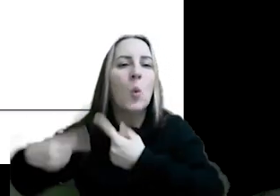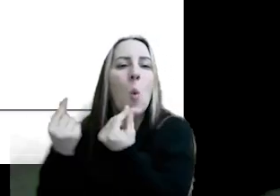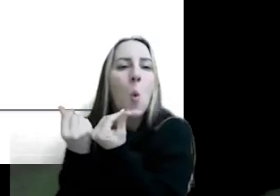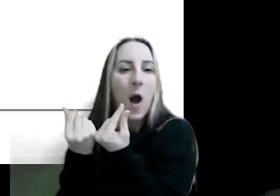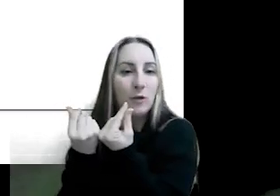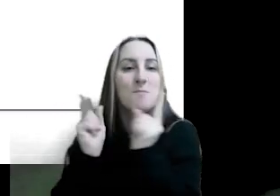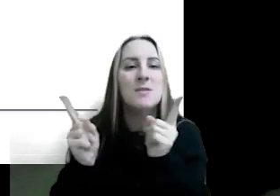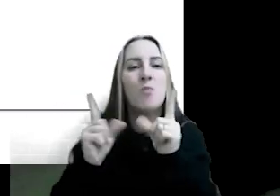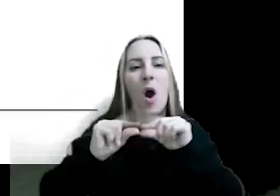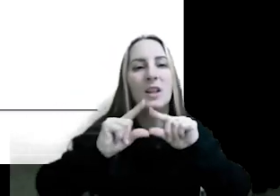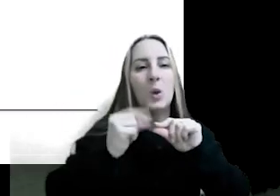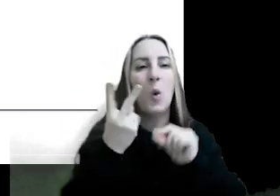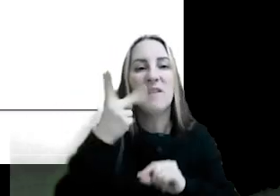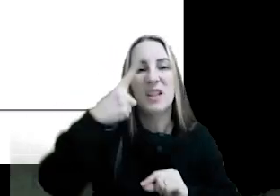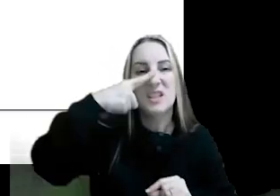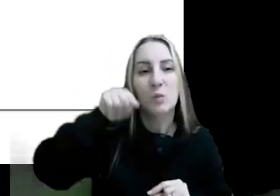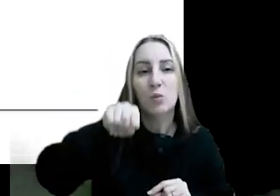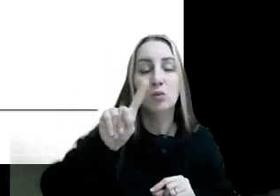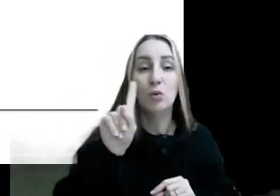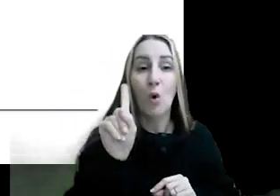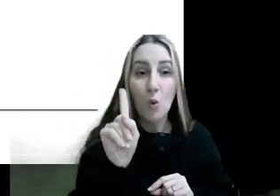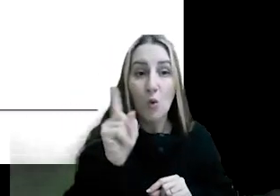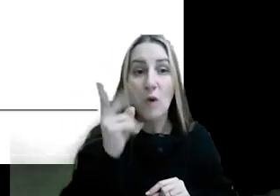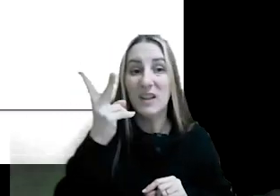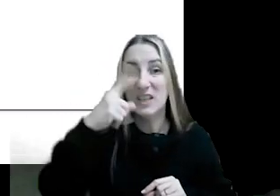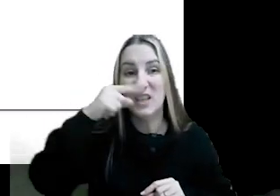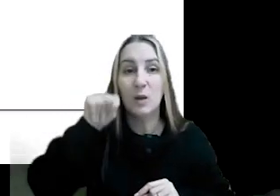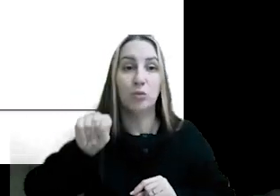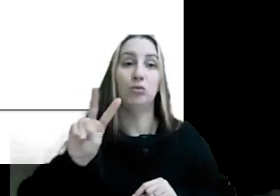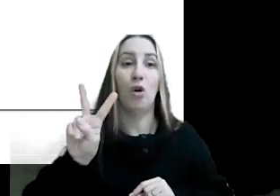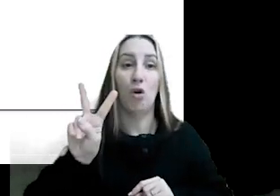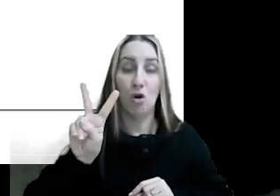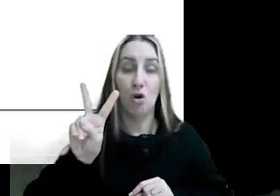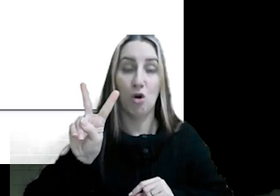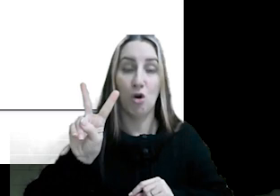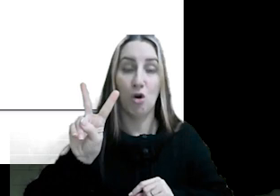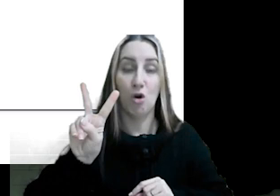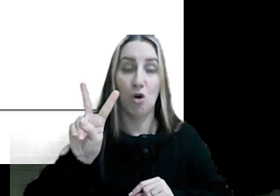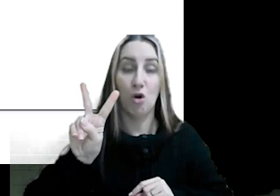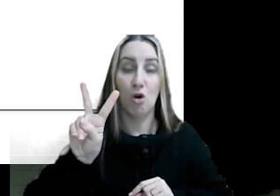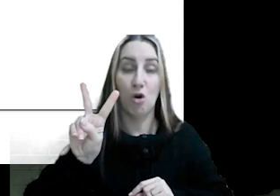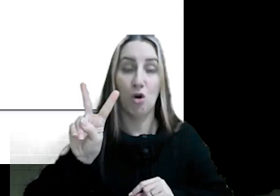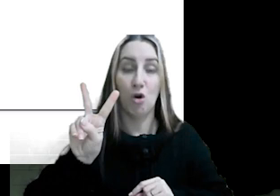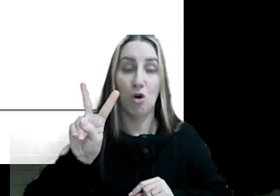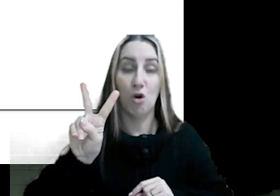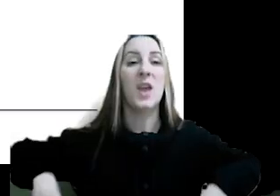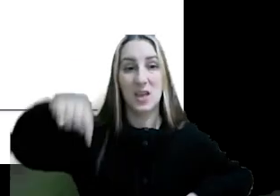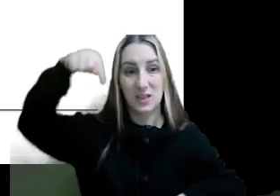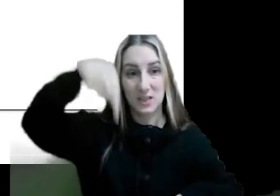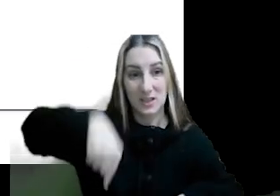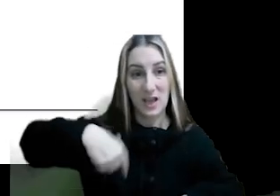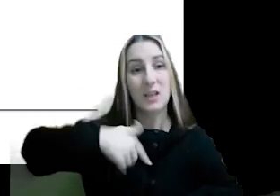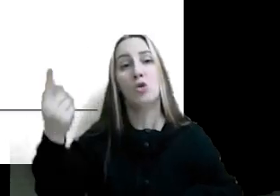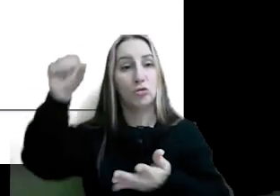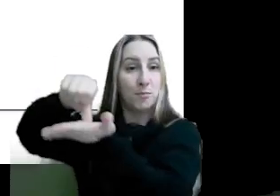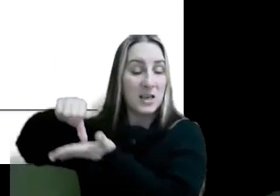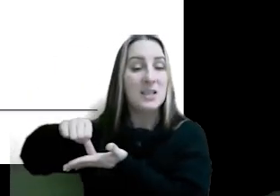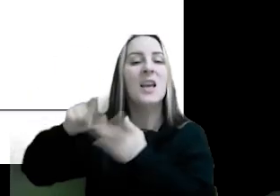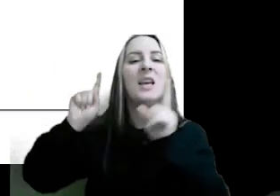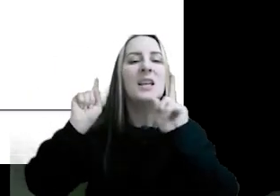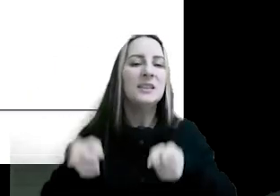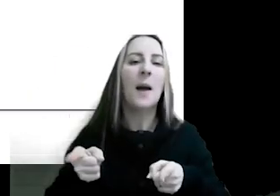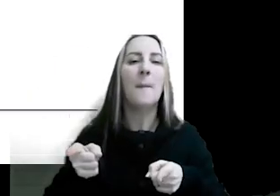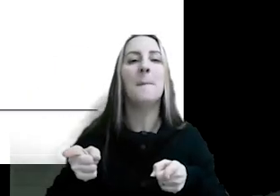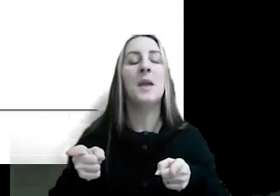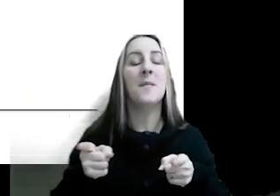artículo 27.1 y 27.2, bienes en el país o en el exterior, y aportar,